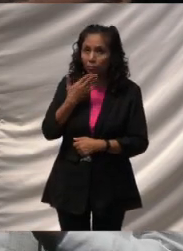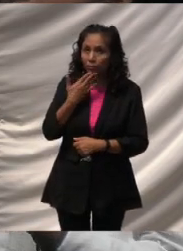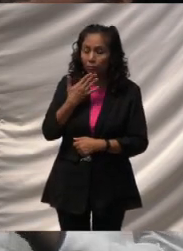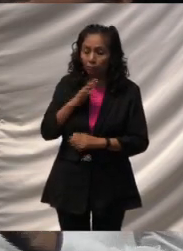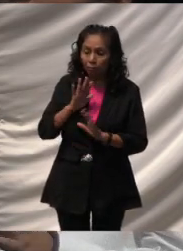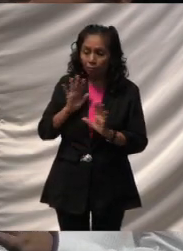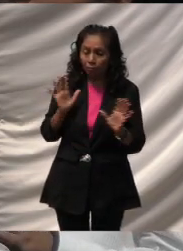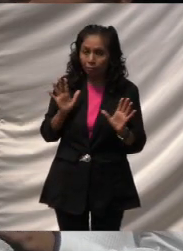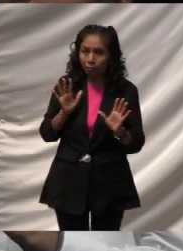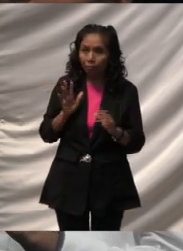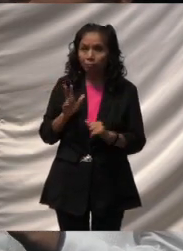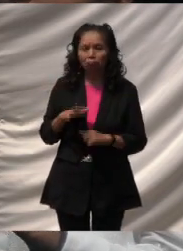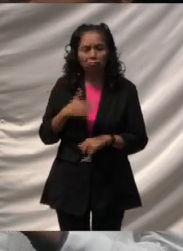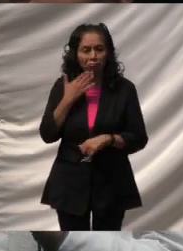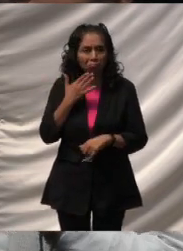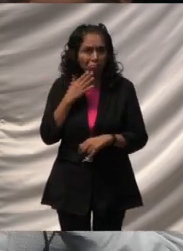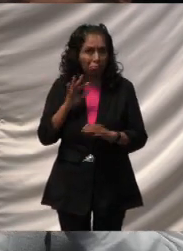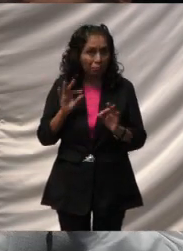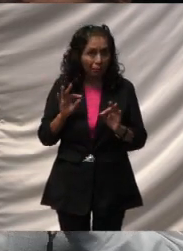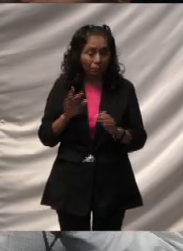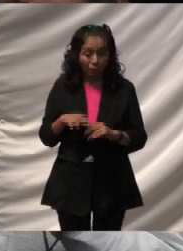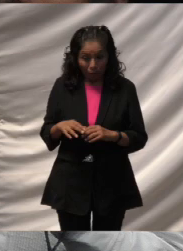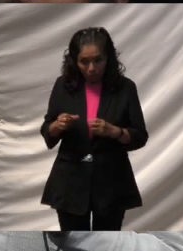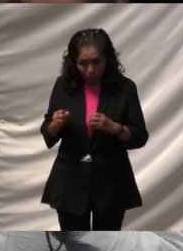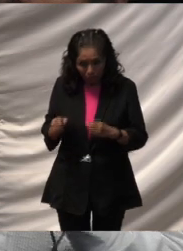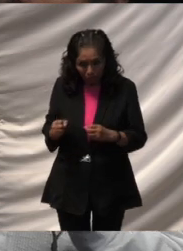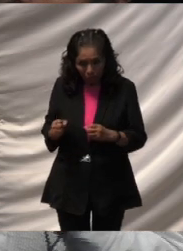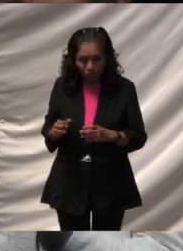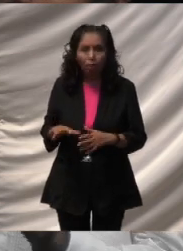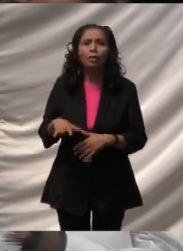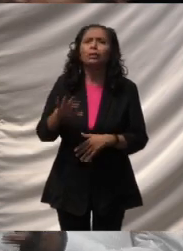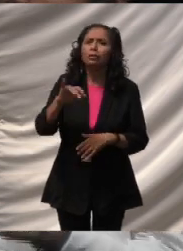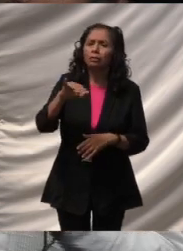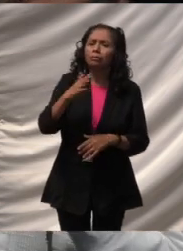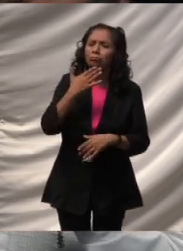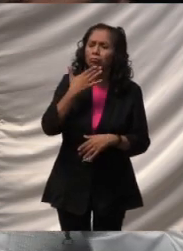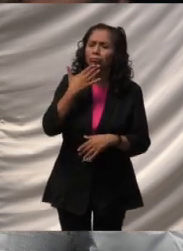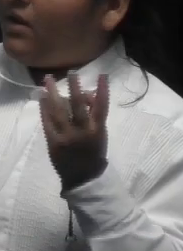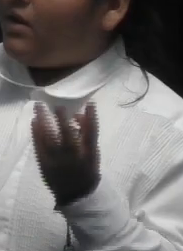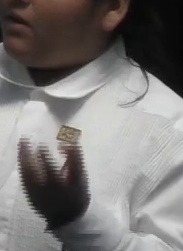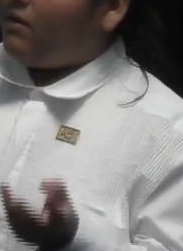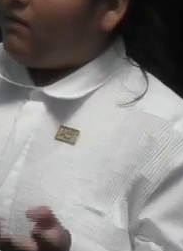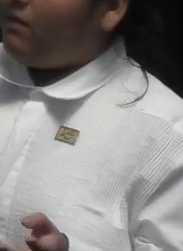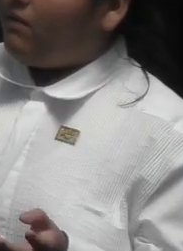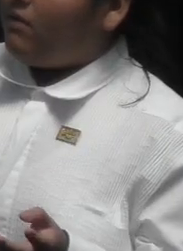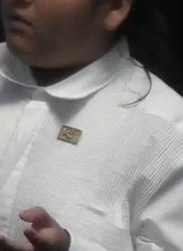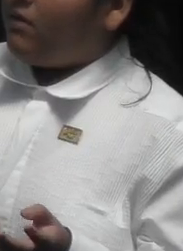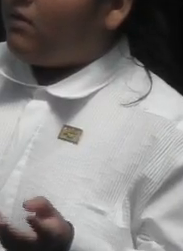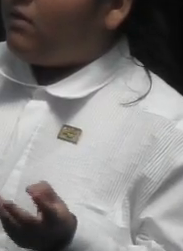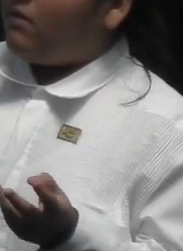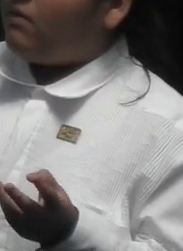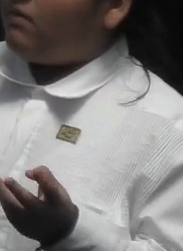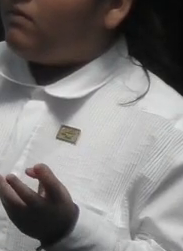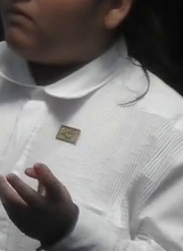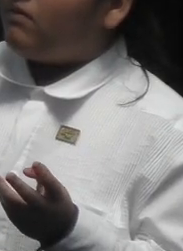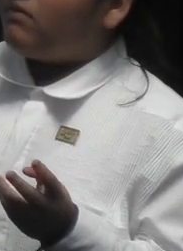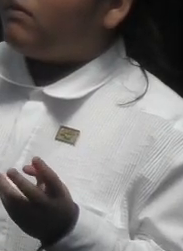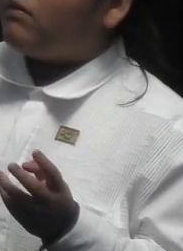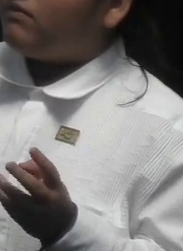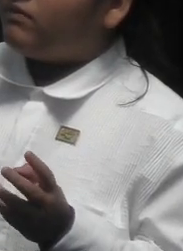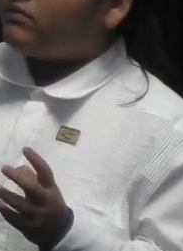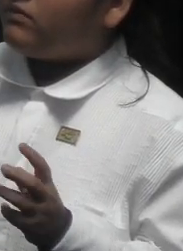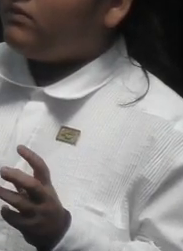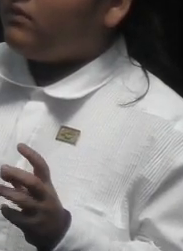preguntar, pero sí estoy bien». «¿Segura? Sí, que estoy bien». «Está bien». Pasaron los días y